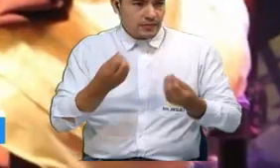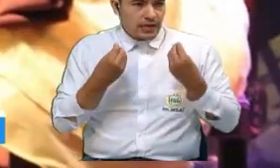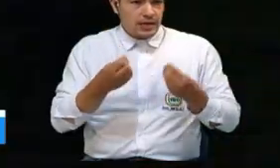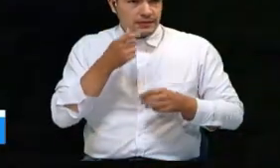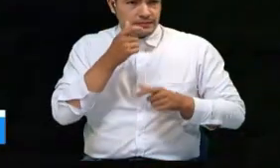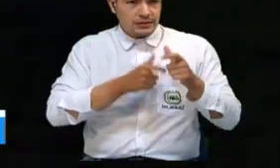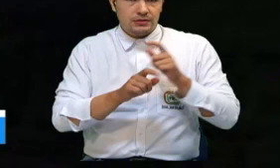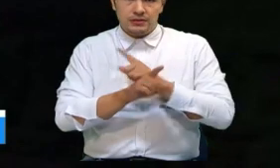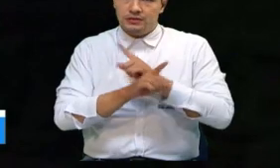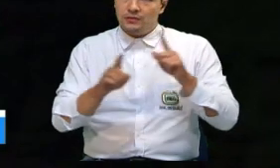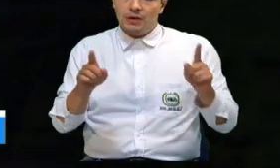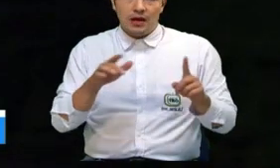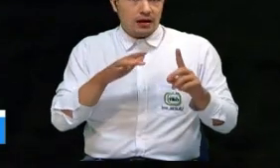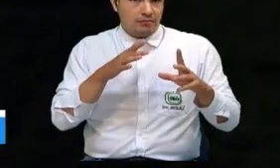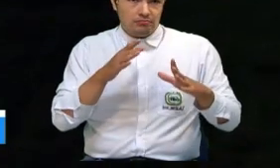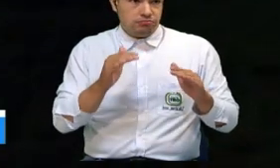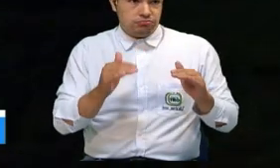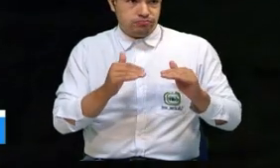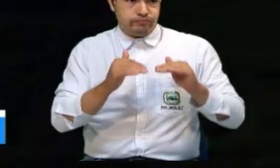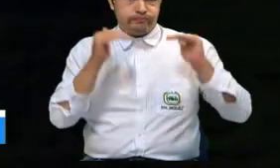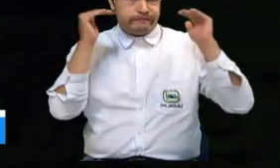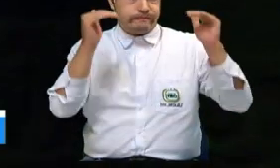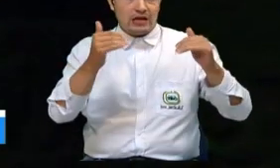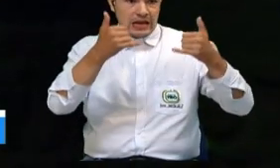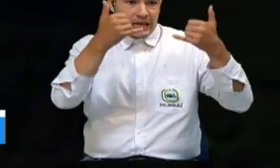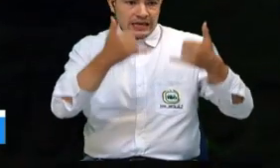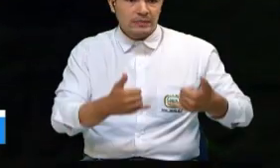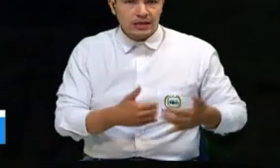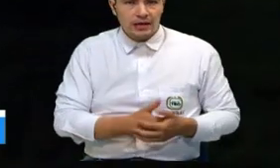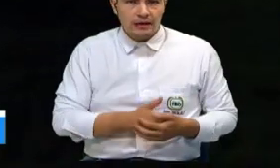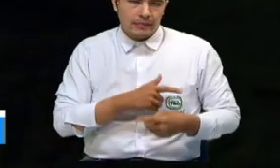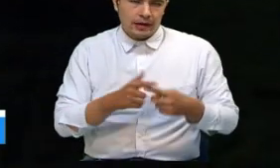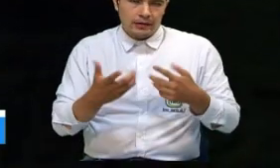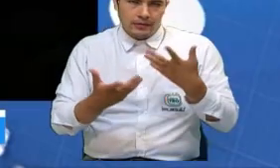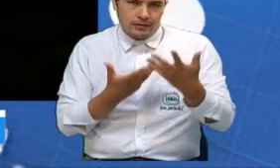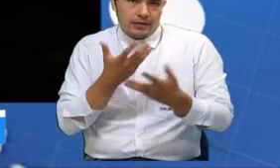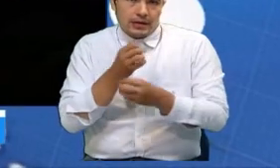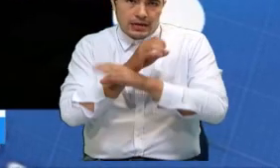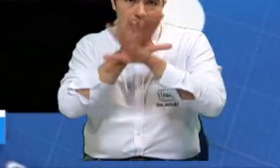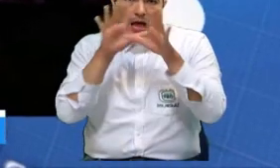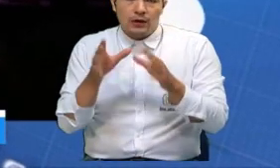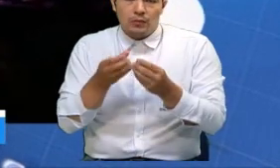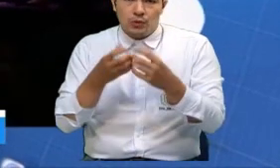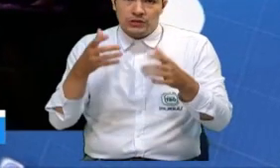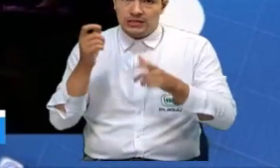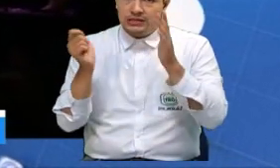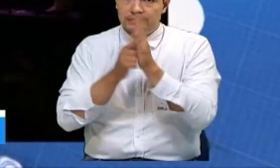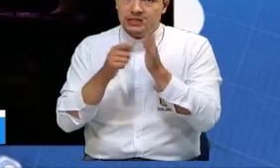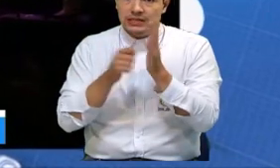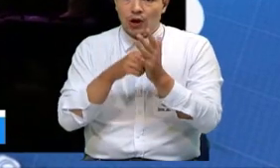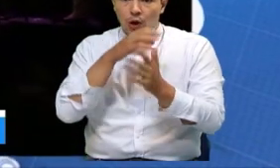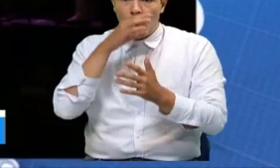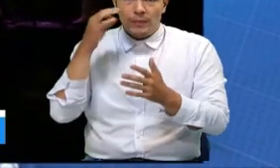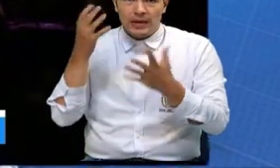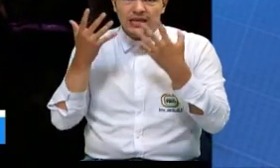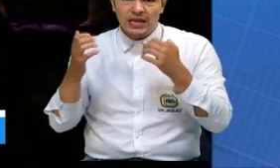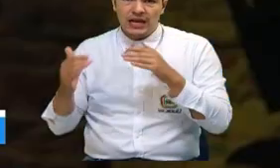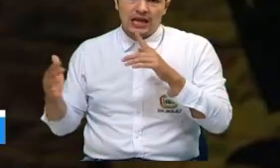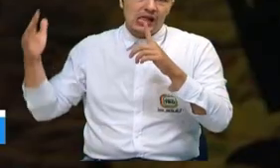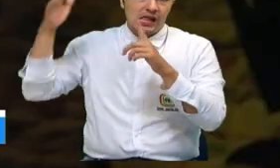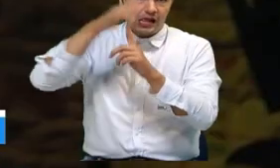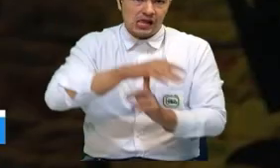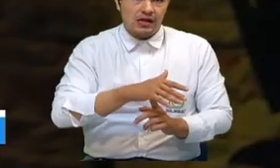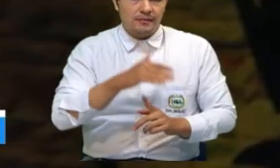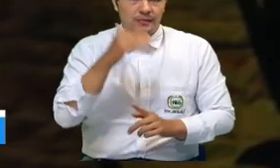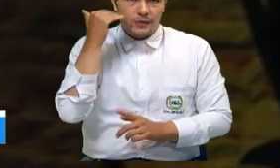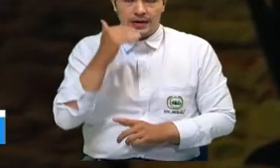las personas no se pasen de ciertos puntos donde uno no lo permite. Claro. Pero claro que se ve todo el tiempo el hombre se quiere sobreponer. Vamos a